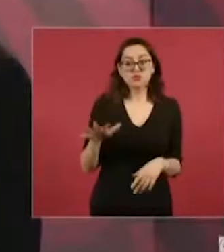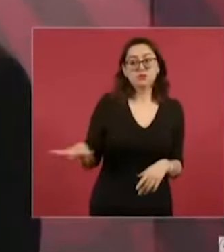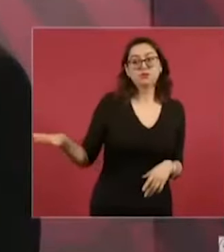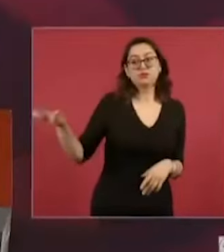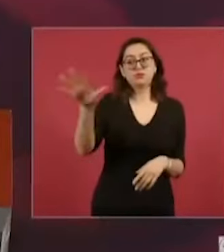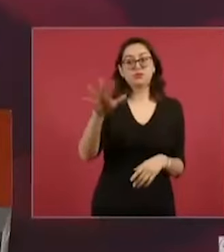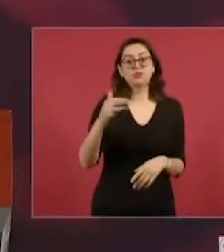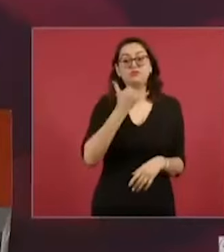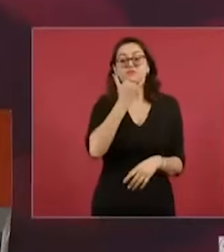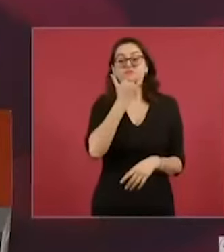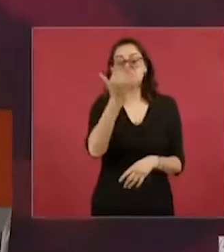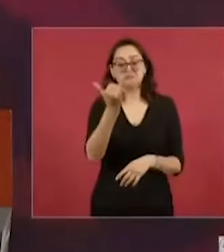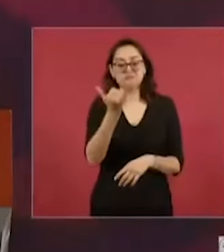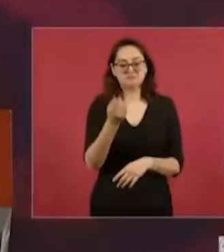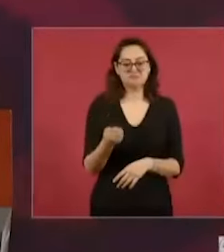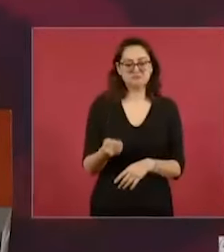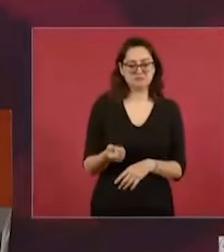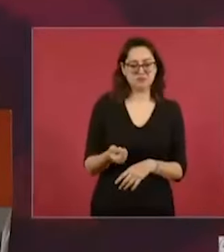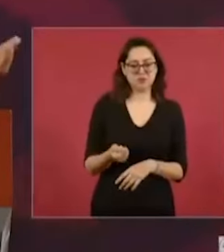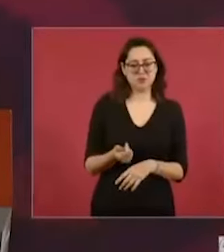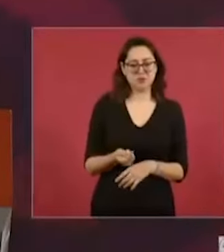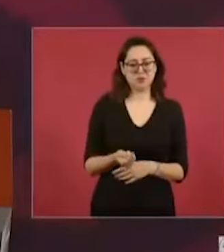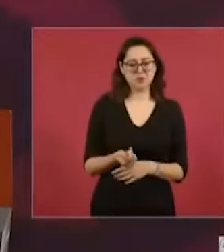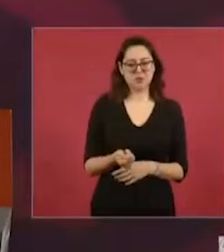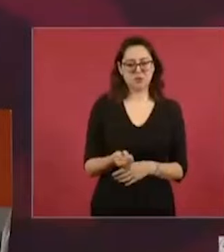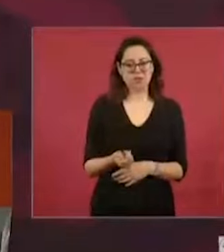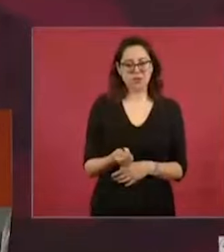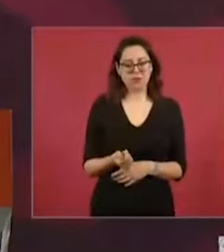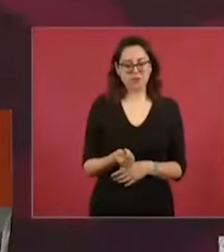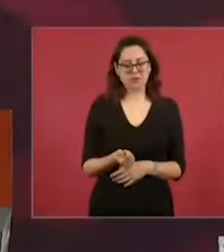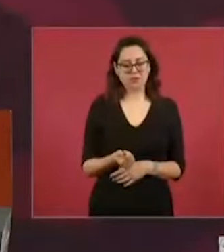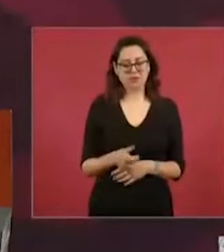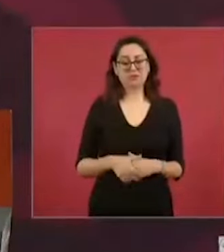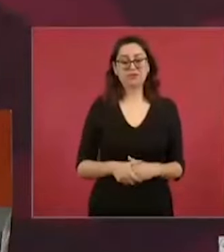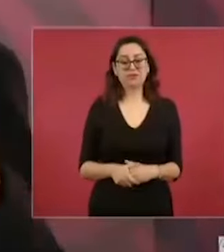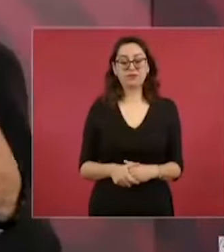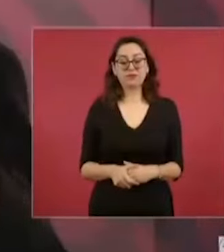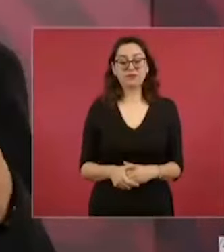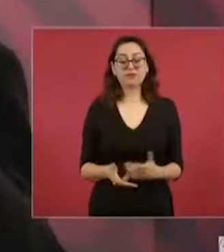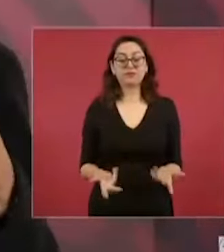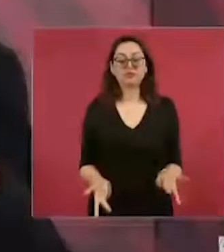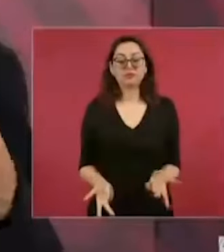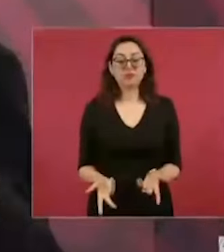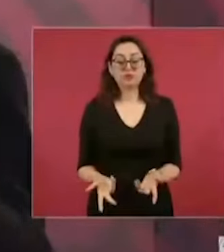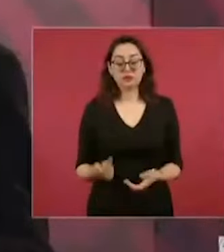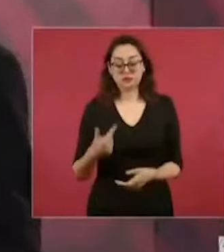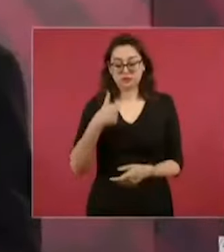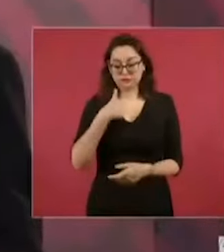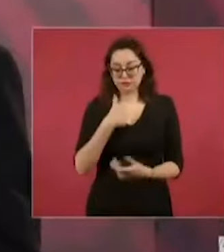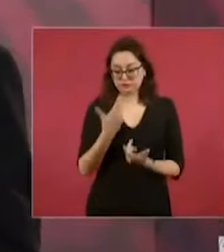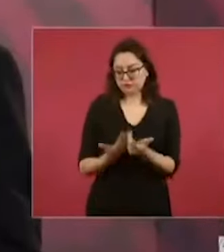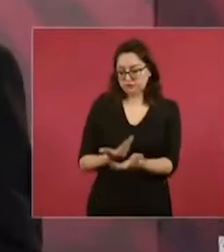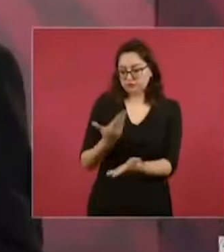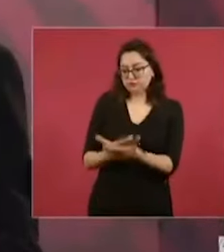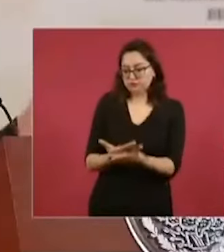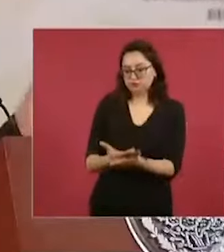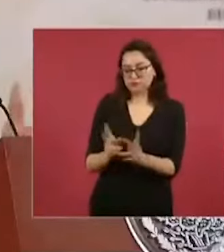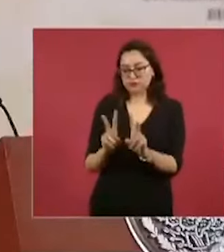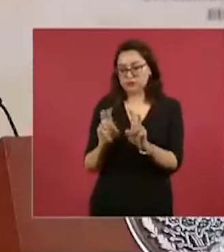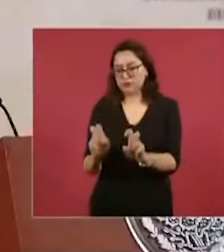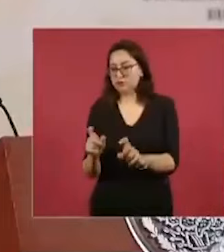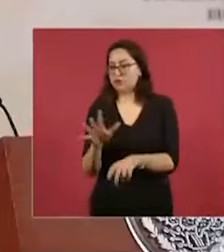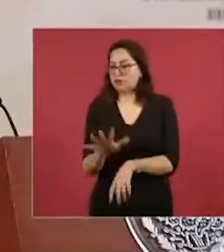cómo la Secretaría de la Defensa Nacional está trabajando en obras que contribuyen al desarrollo del país.